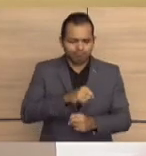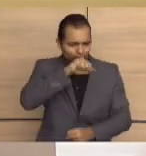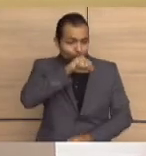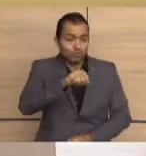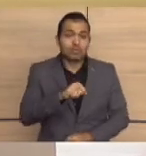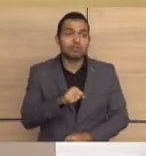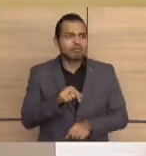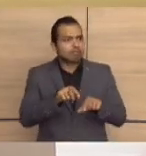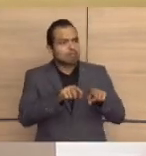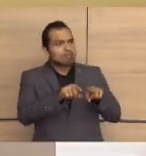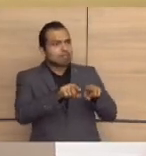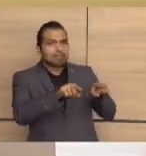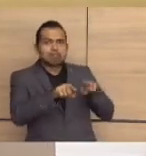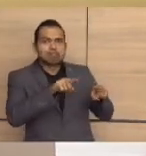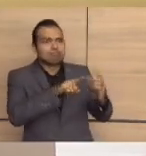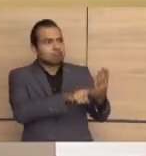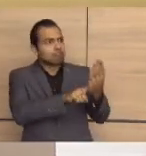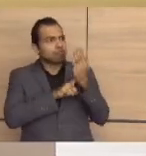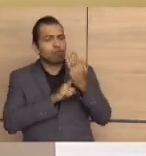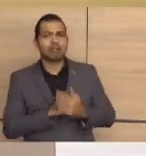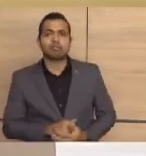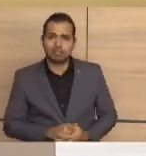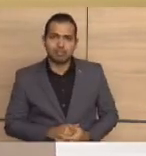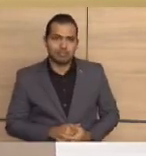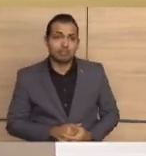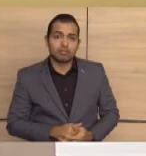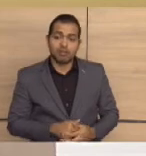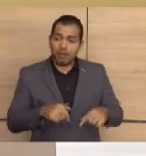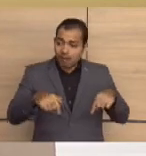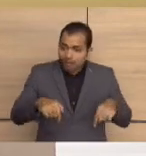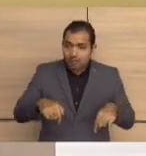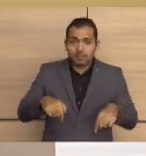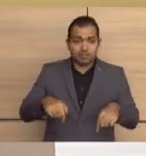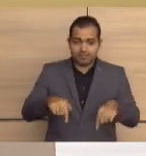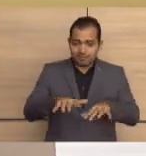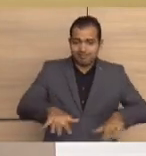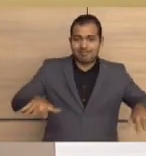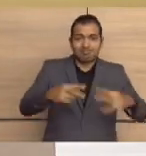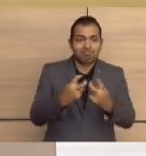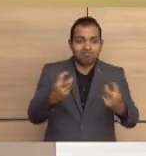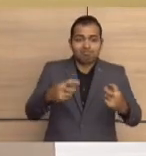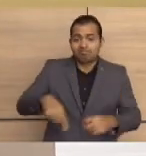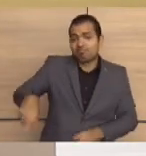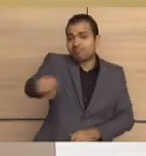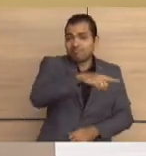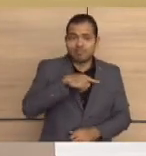la vocación, ministra, la verdadera vocación docente del país, ¿sí?